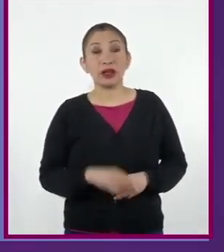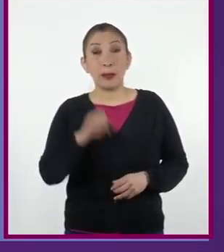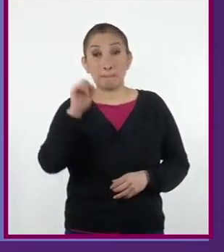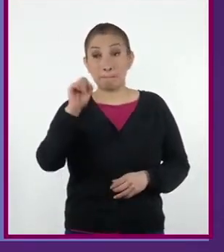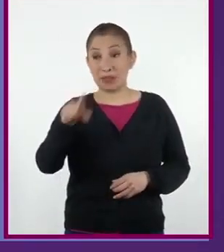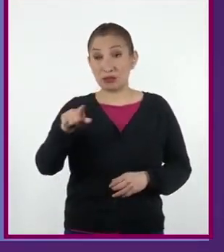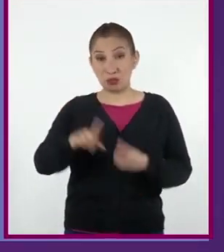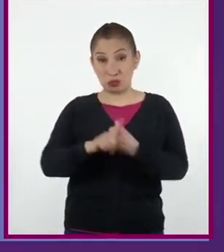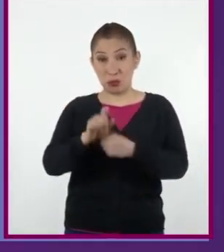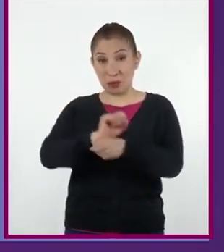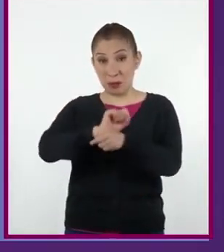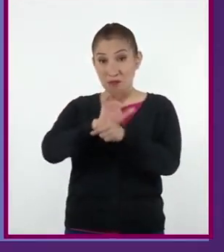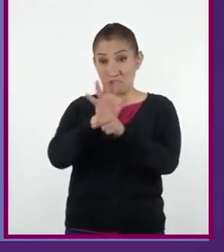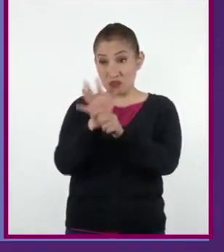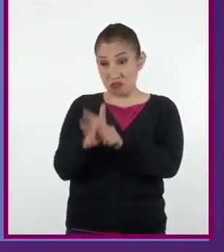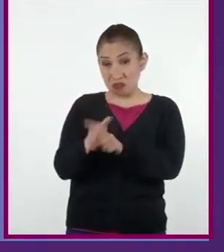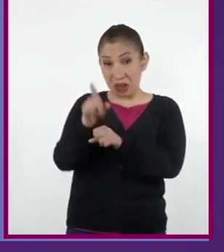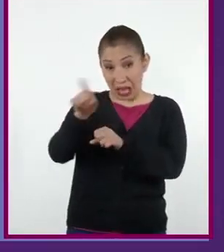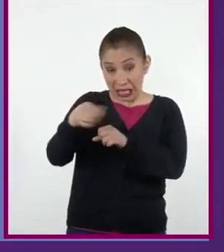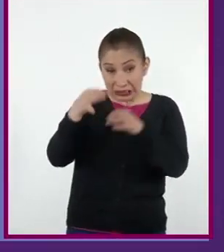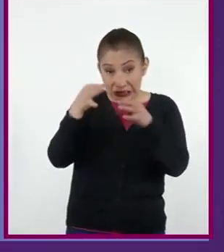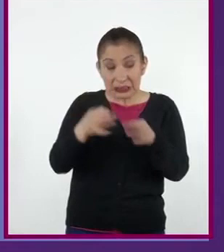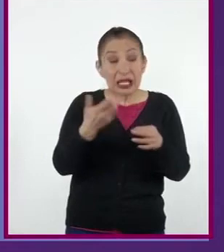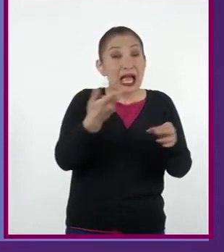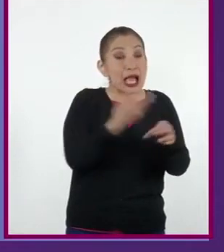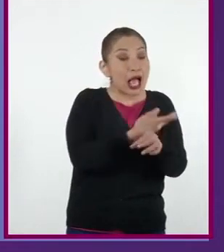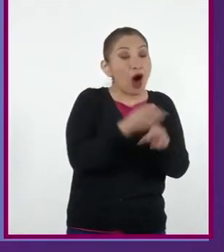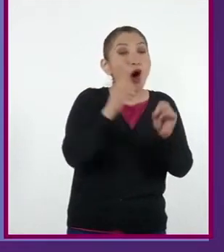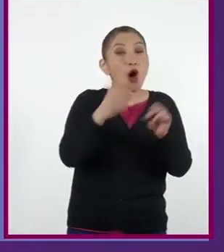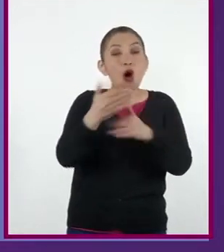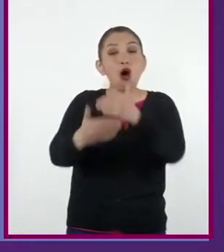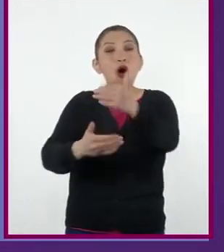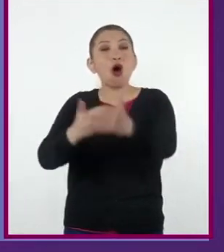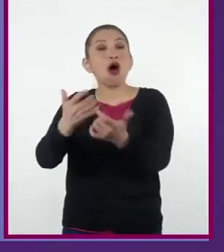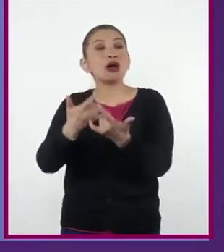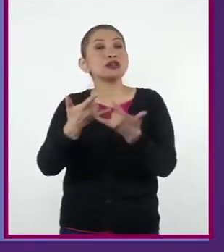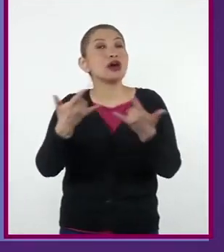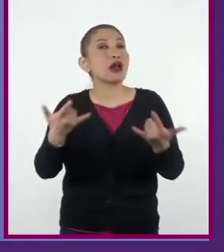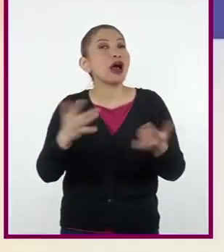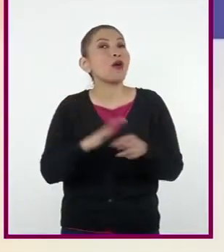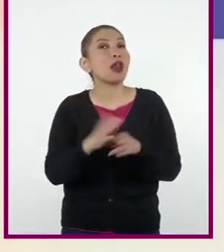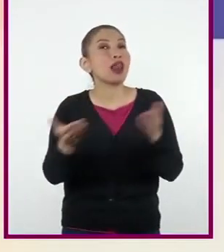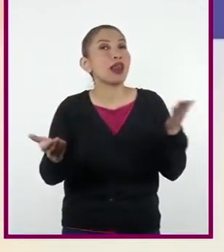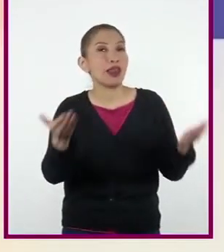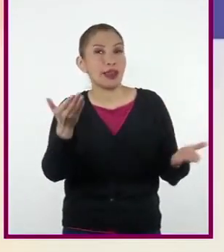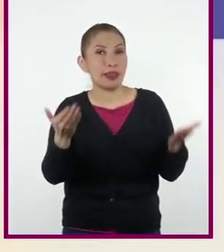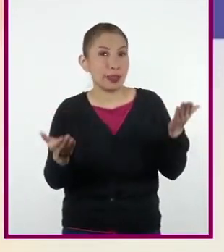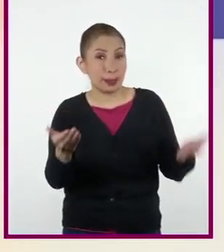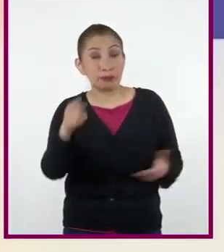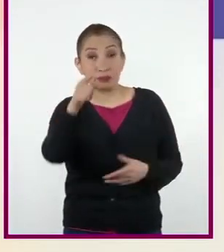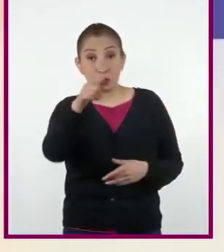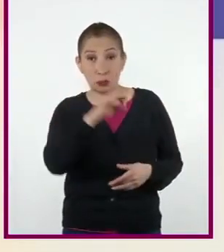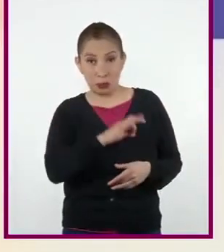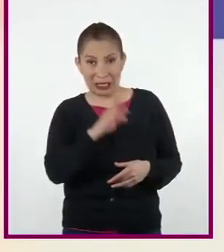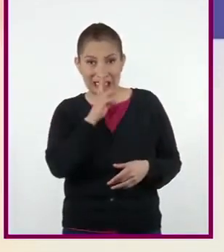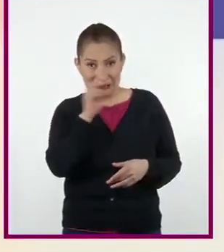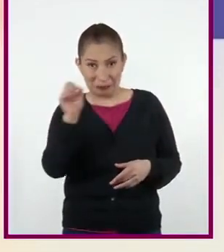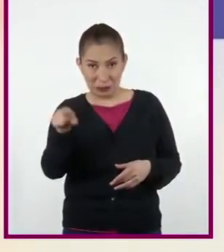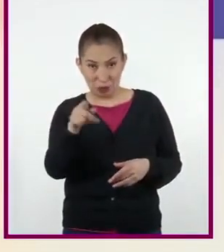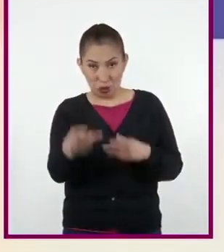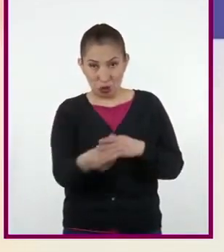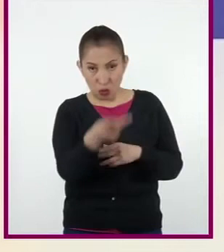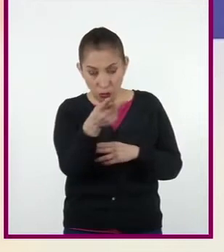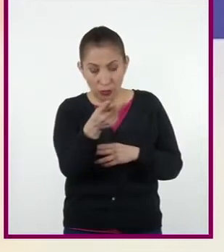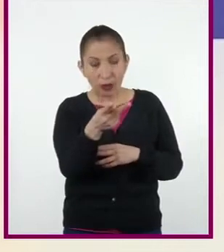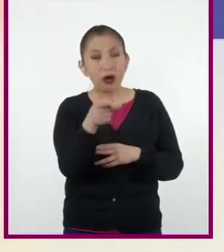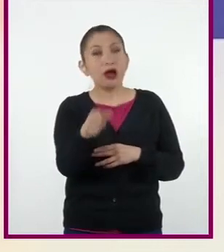pandemia del COVID-19 es un hecho o un proceso histórico? Para poder responder esta interrogante,